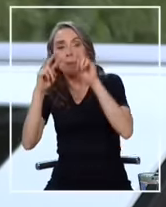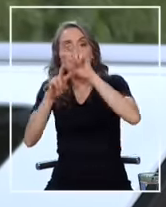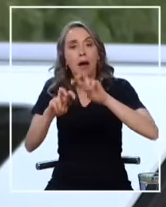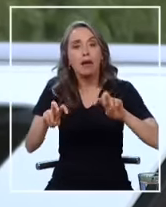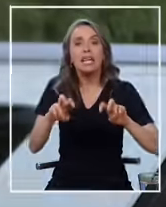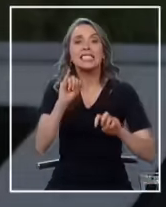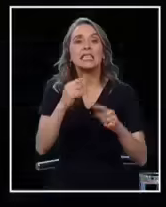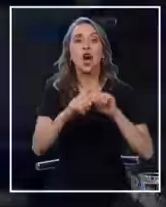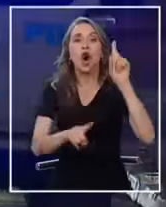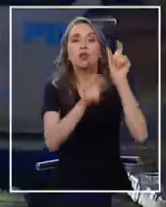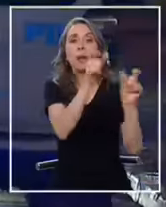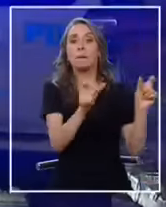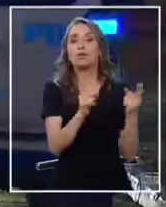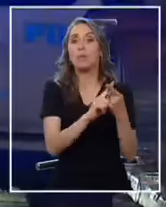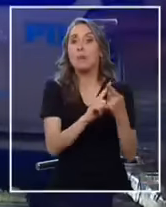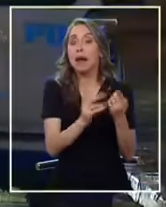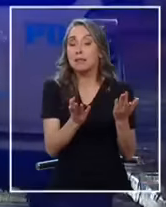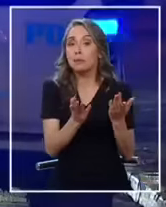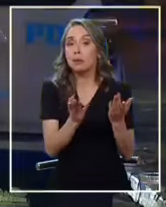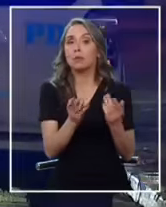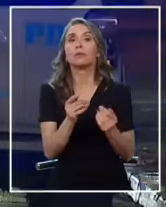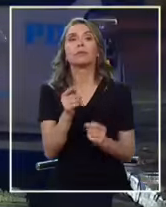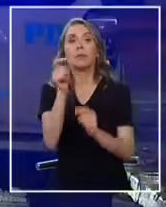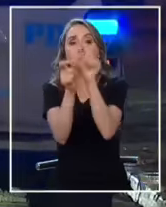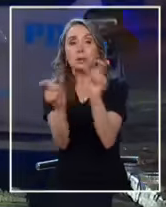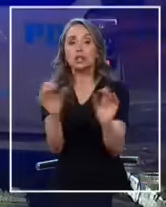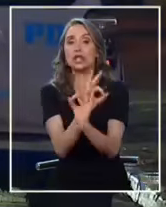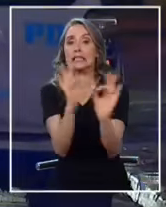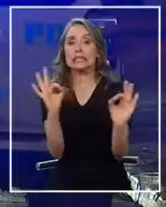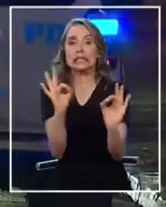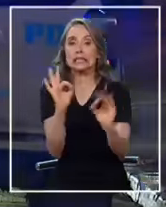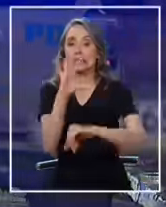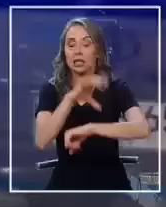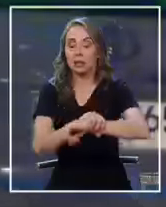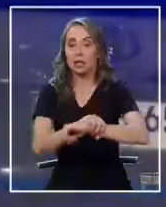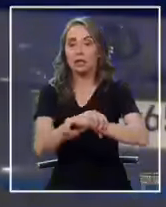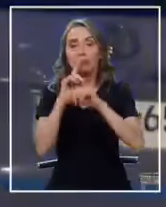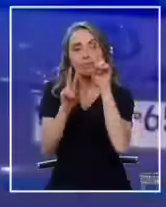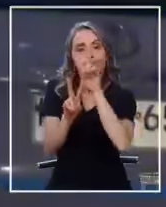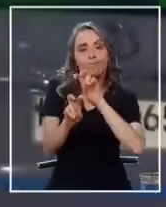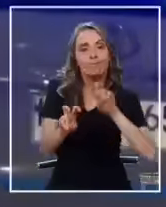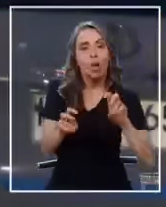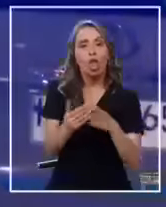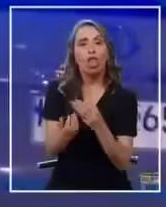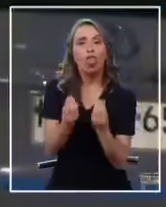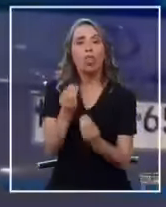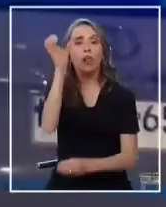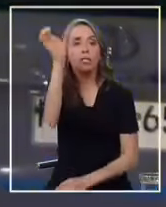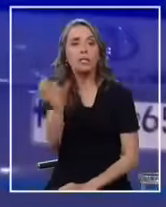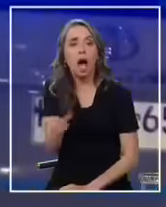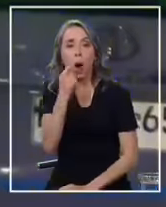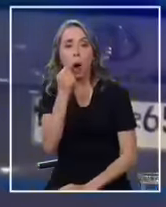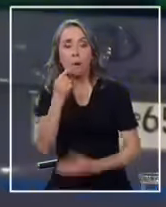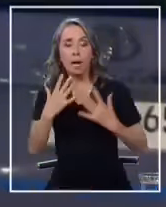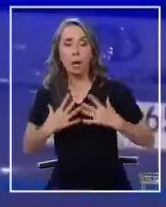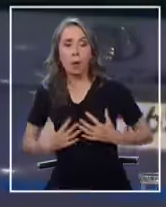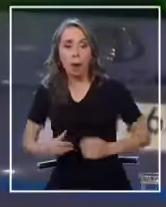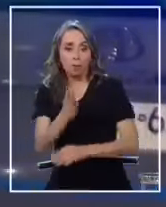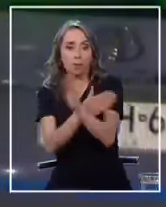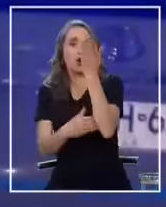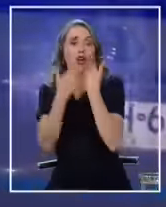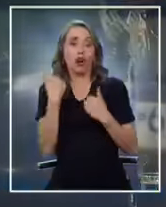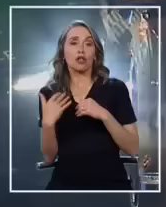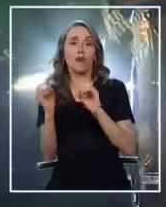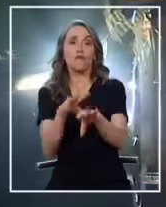hubo participación de terceros. Por el momento no se mantienen personas detenidas, mientras que se trabaja en dar con la ubicación del hombre que abandonó el cuerpo desmembrado